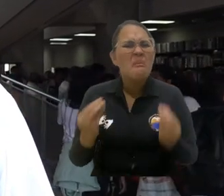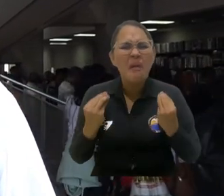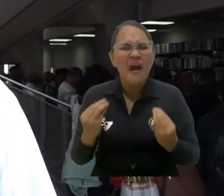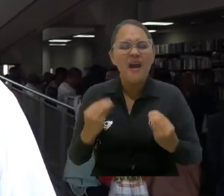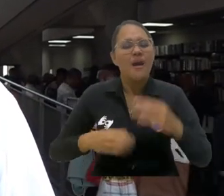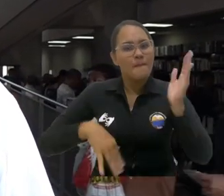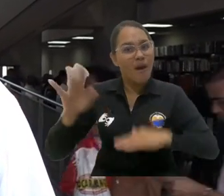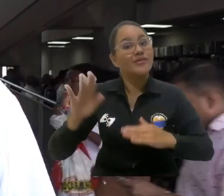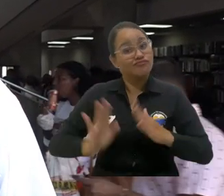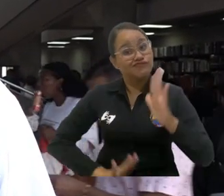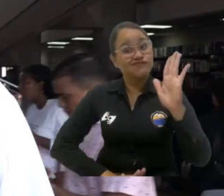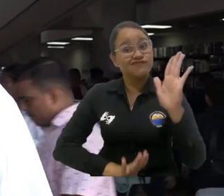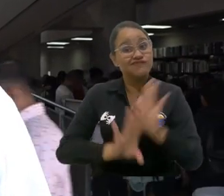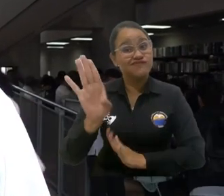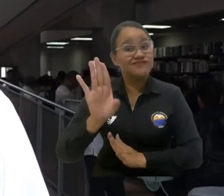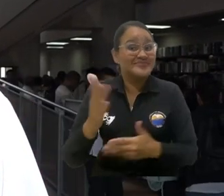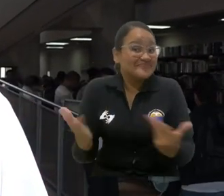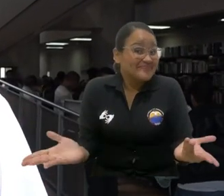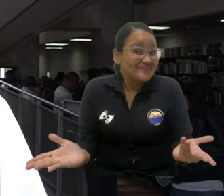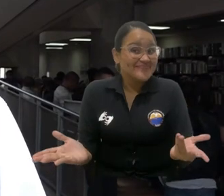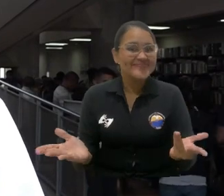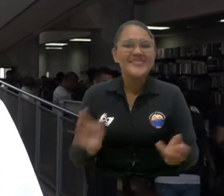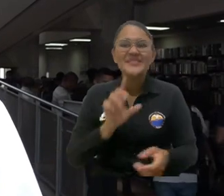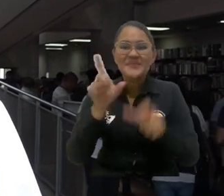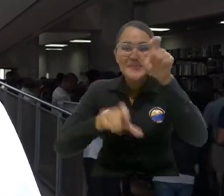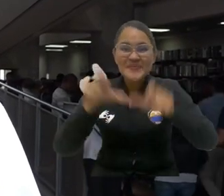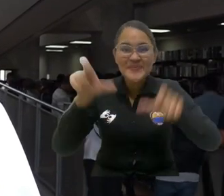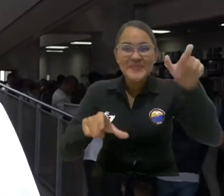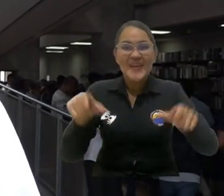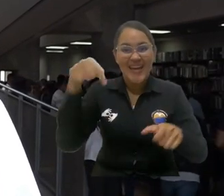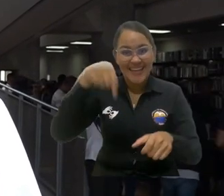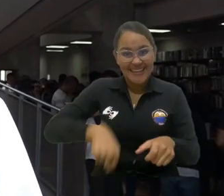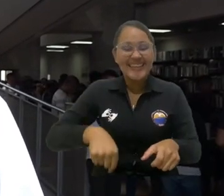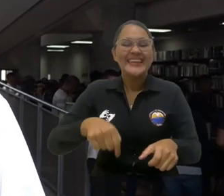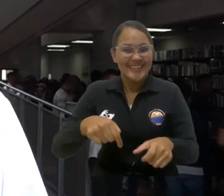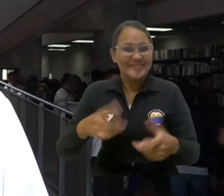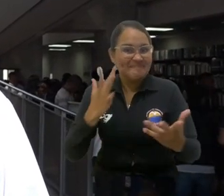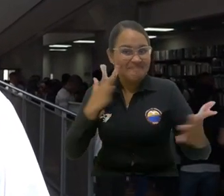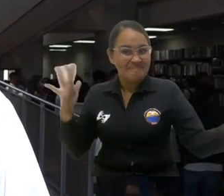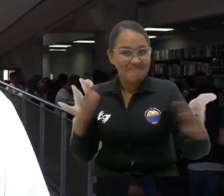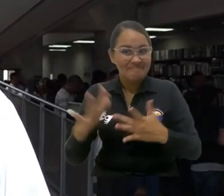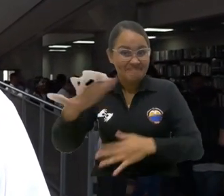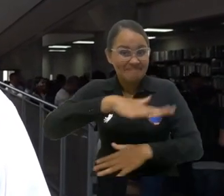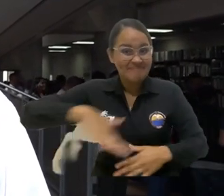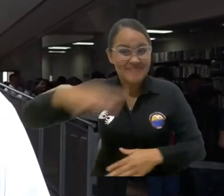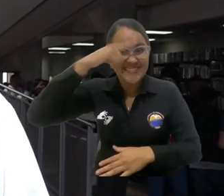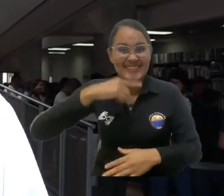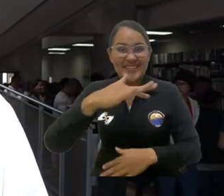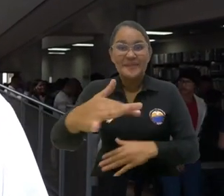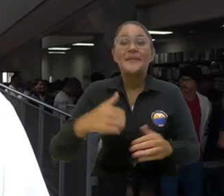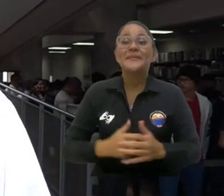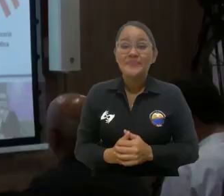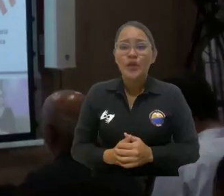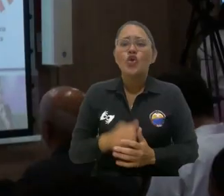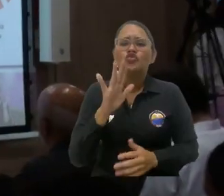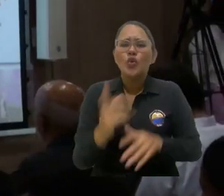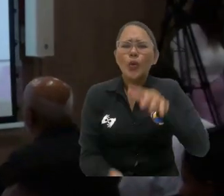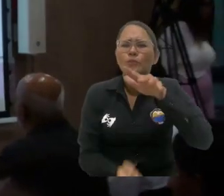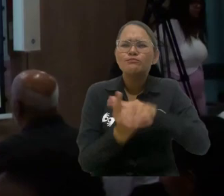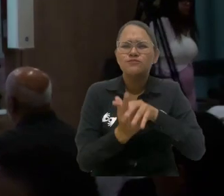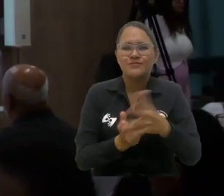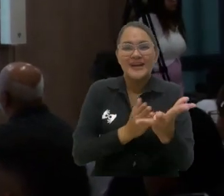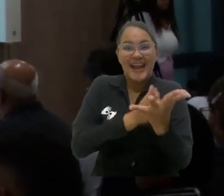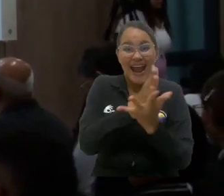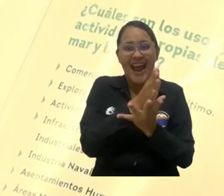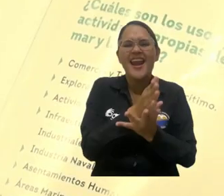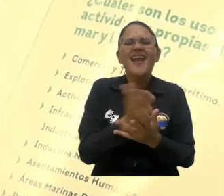toda esa potencial que está en nuestros habitantes aquí del área de Santa Marta. El nacimiento